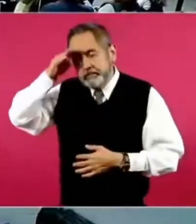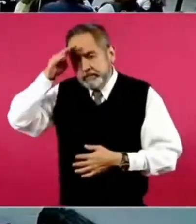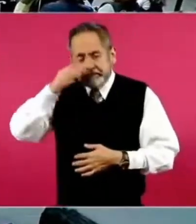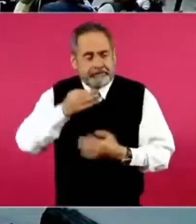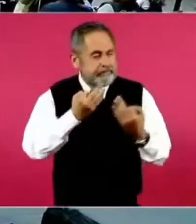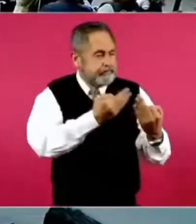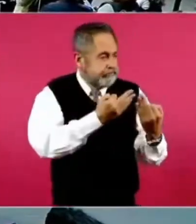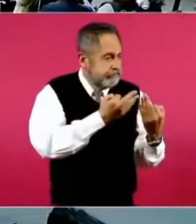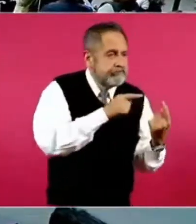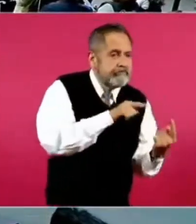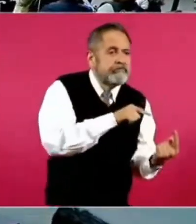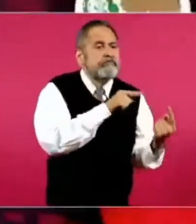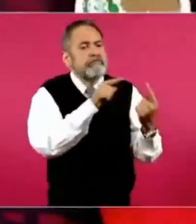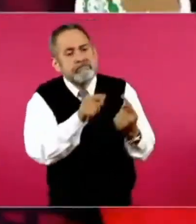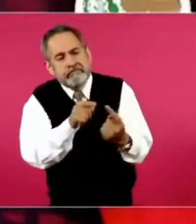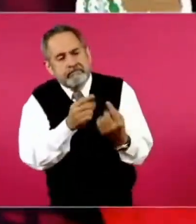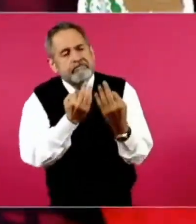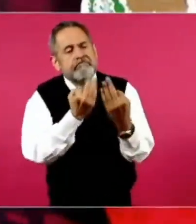enfrentar a los